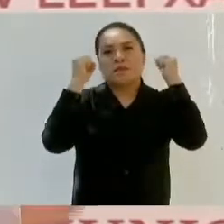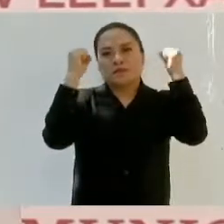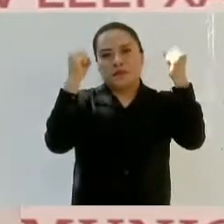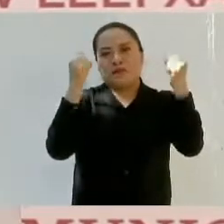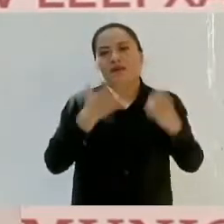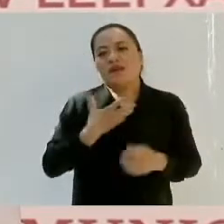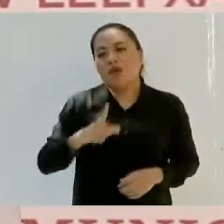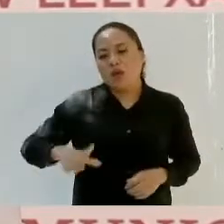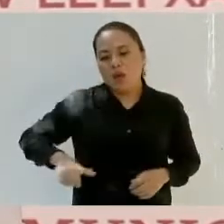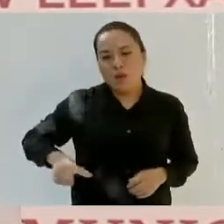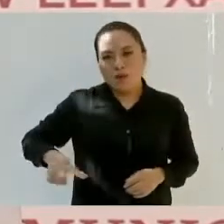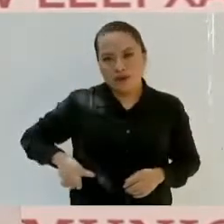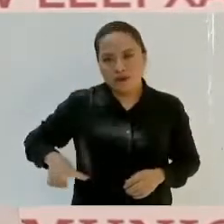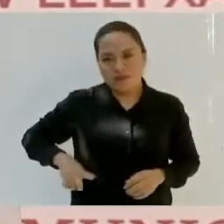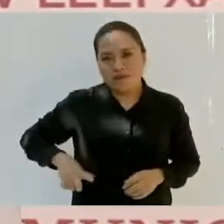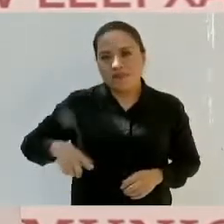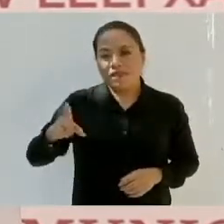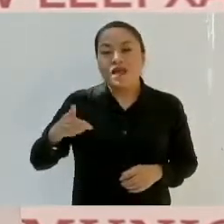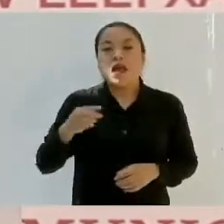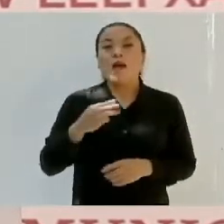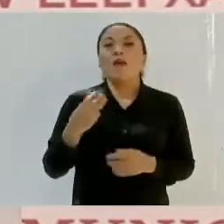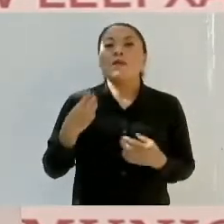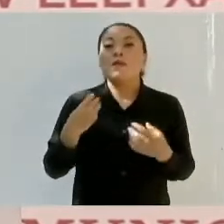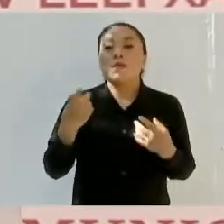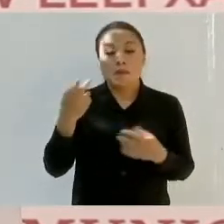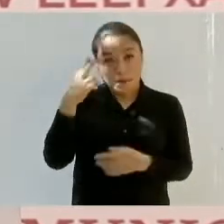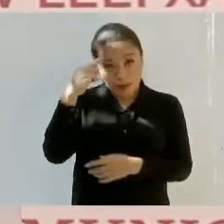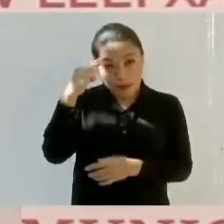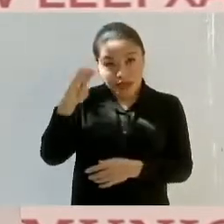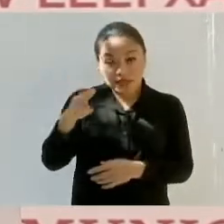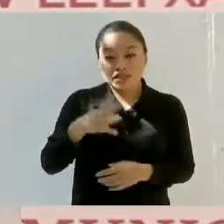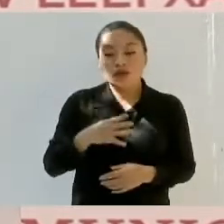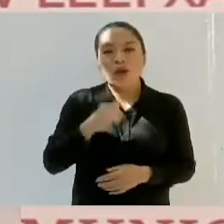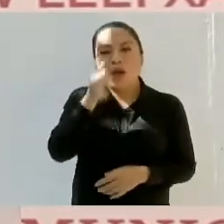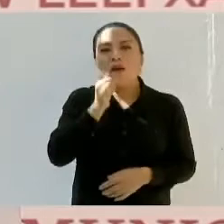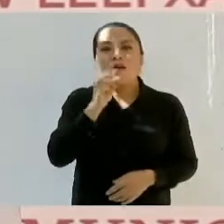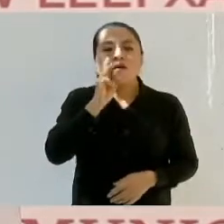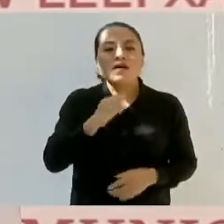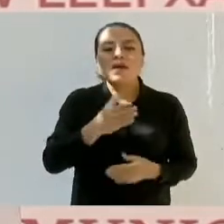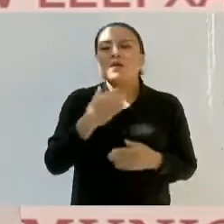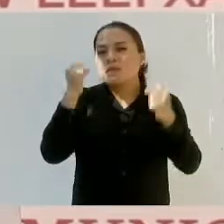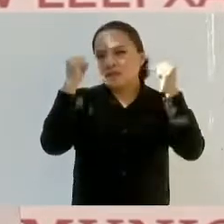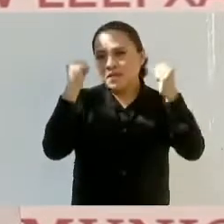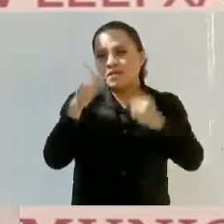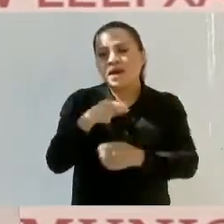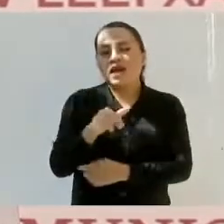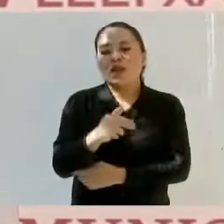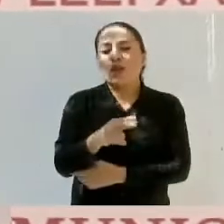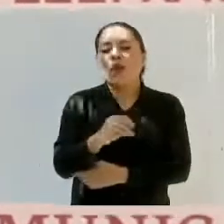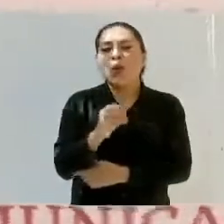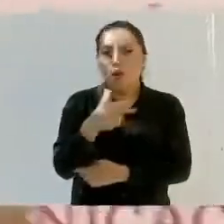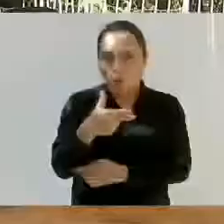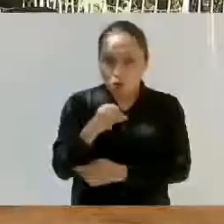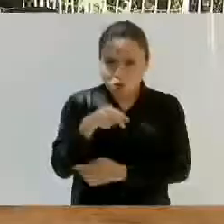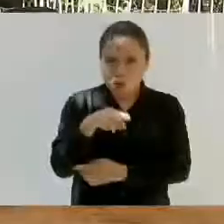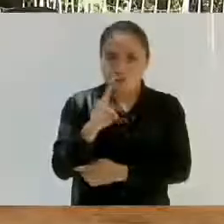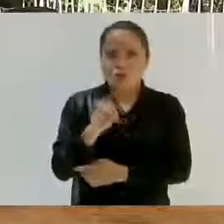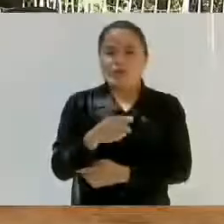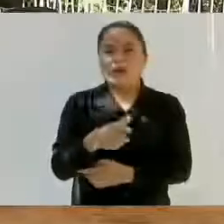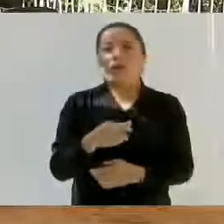nuestro gobernador, el maestro Alejandro Murat Hinojosa, y que viva San Mateo Río Hondo. Muchas gracias, señores.